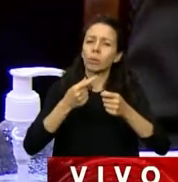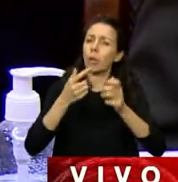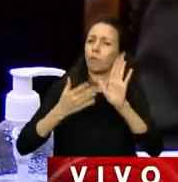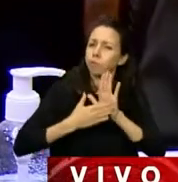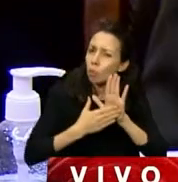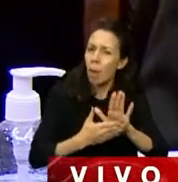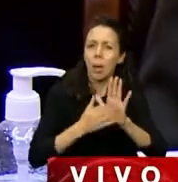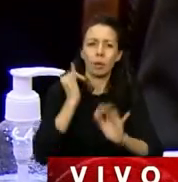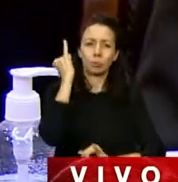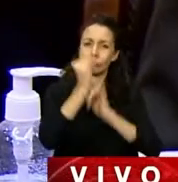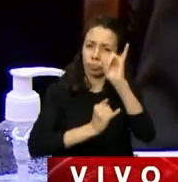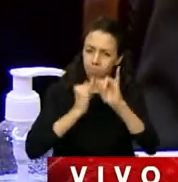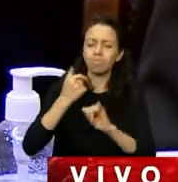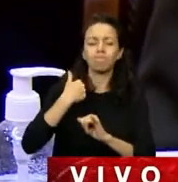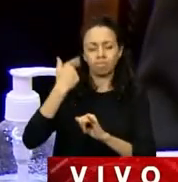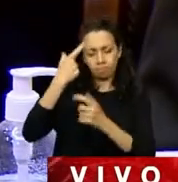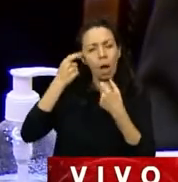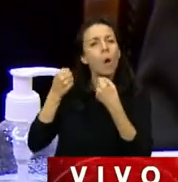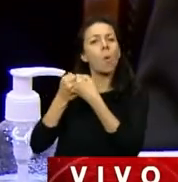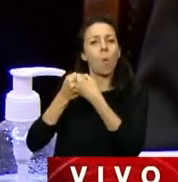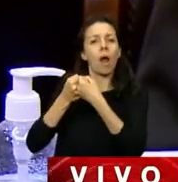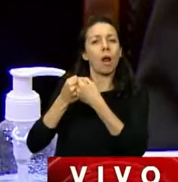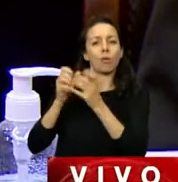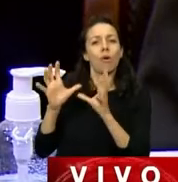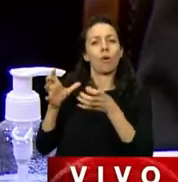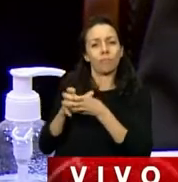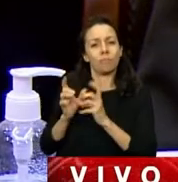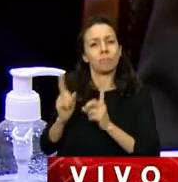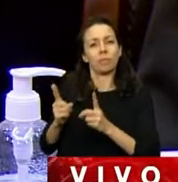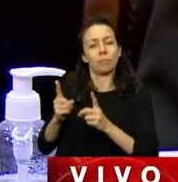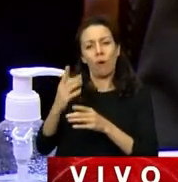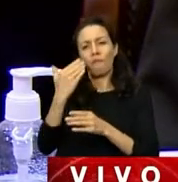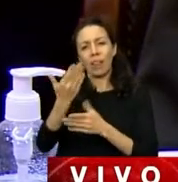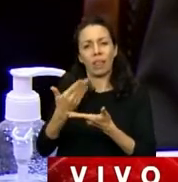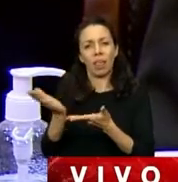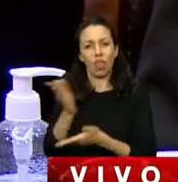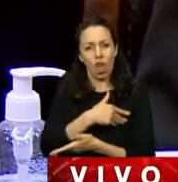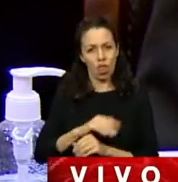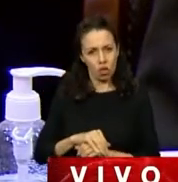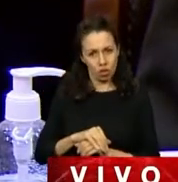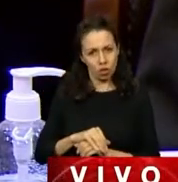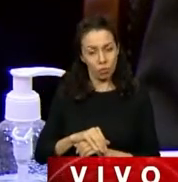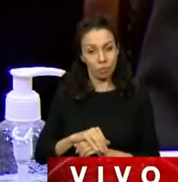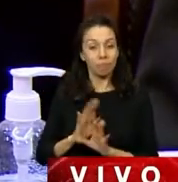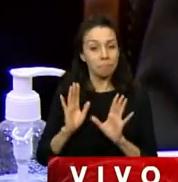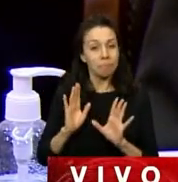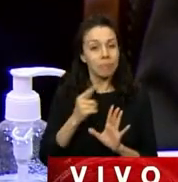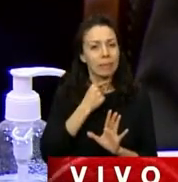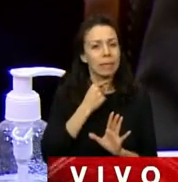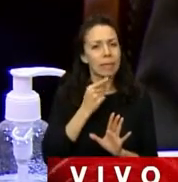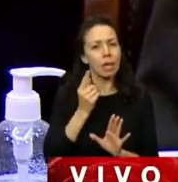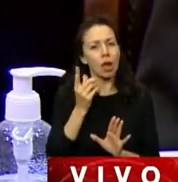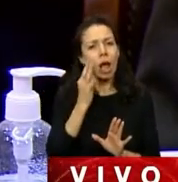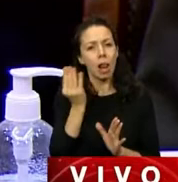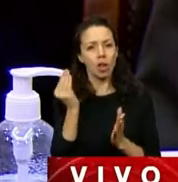comparto todos los dichos de mis antecesores del Frente de Todos. Pero hay algo que quiero decir. Si hablamos